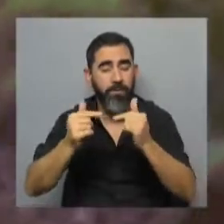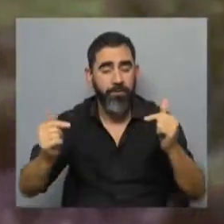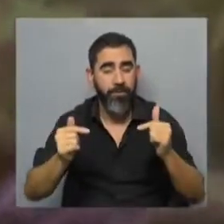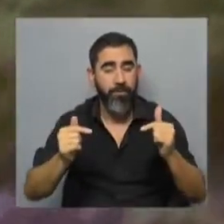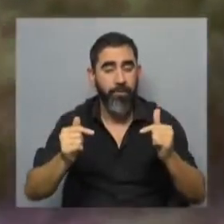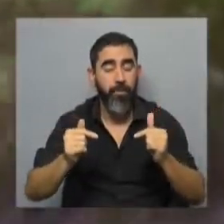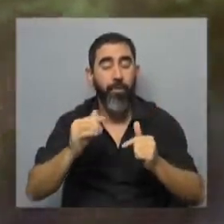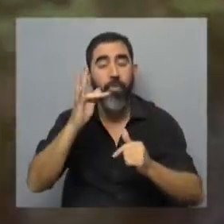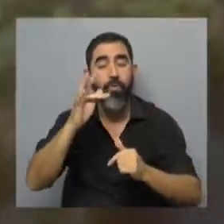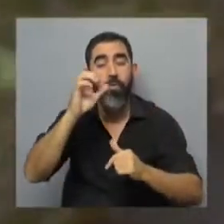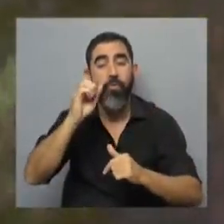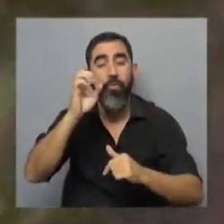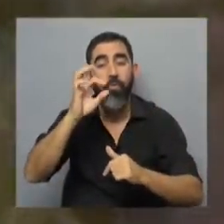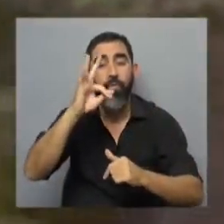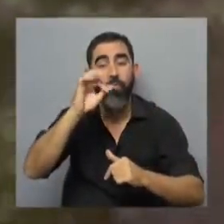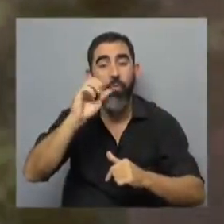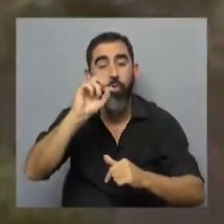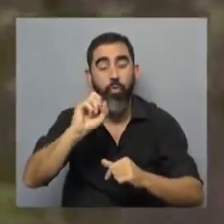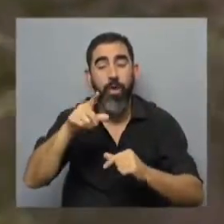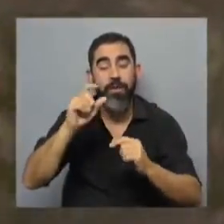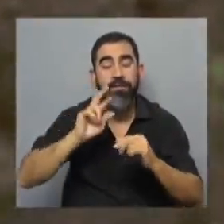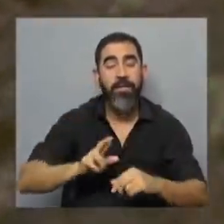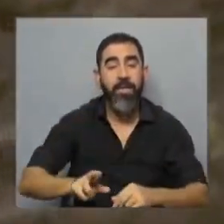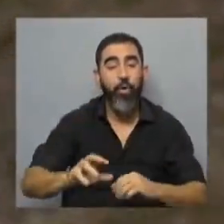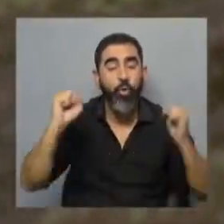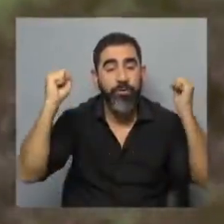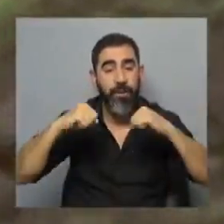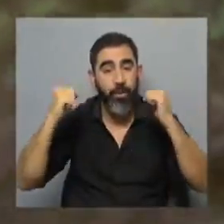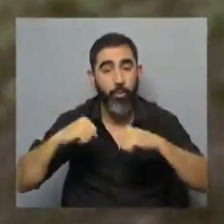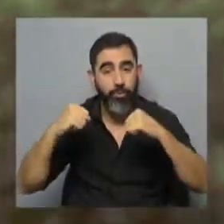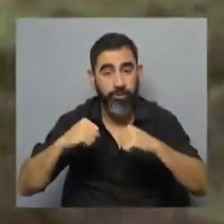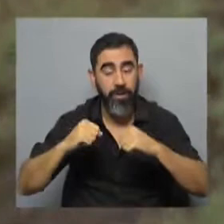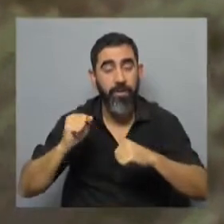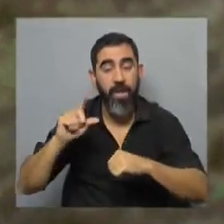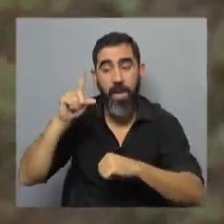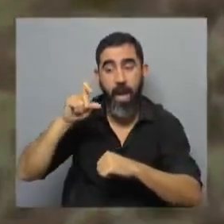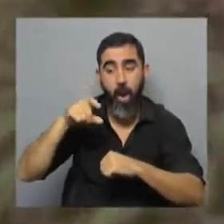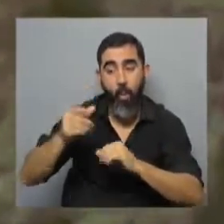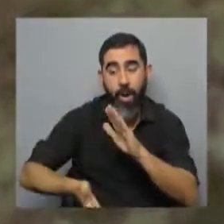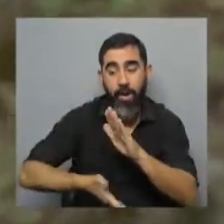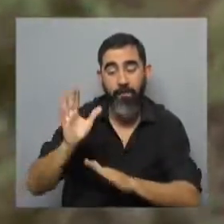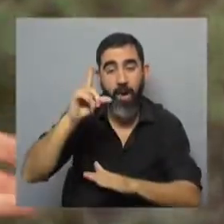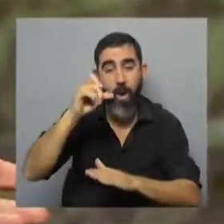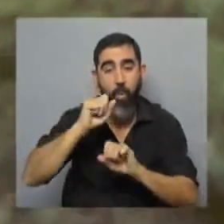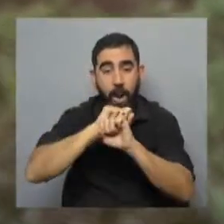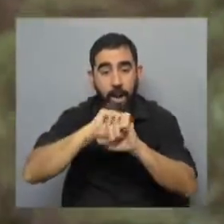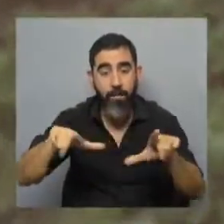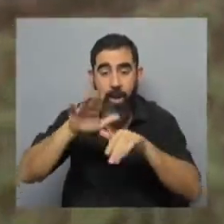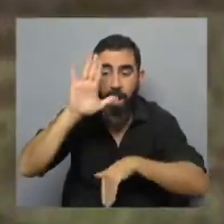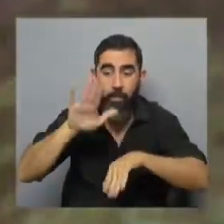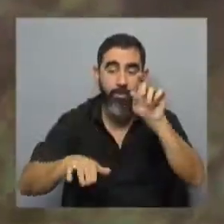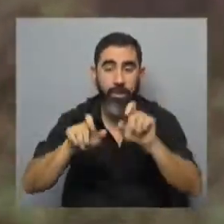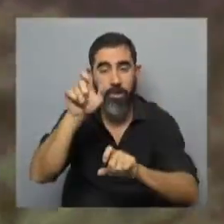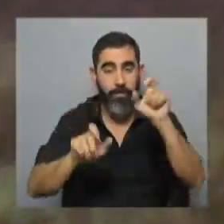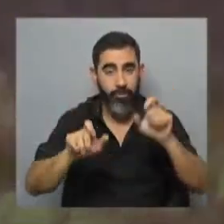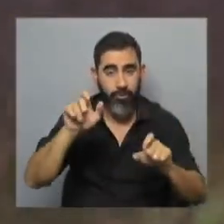nivel de fósforo de todas las cuencas está en Santa Lucía, que es la cuenca y el curso de agua que le da agua potable a la mayor parte de la población.